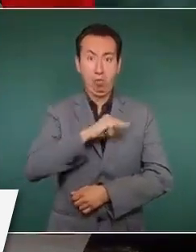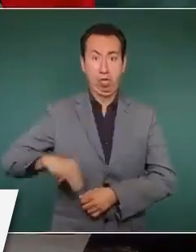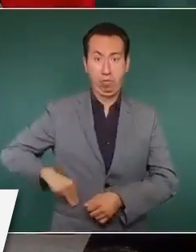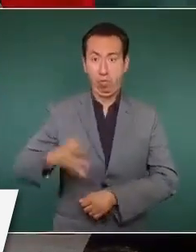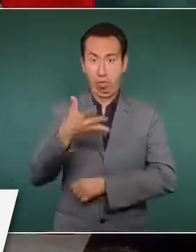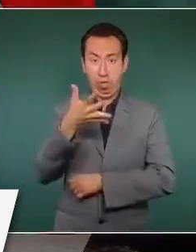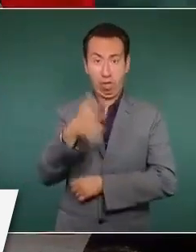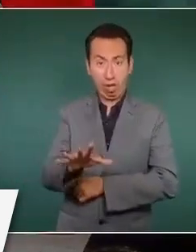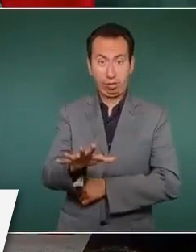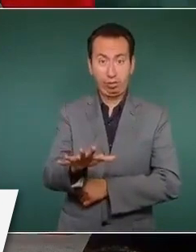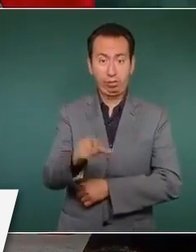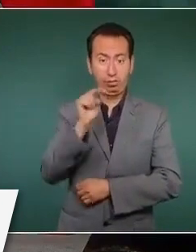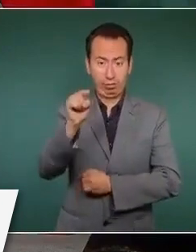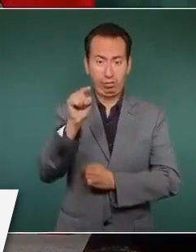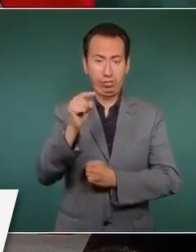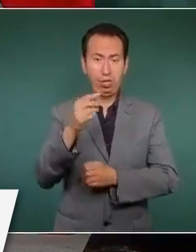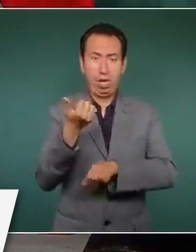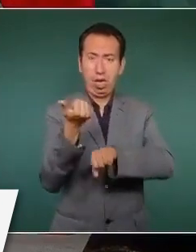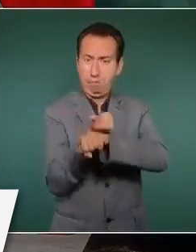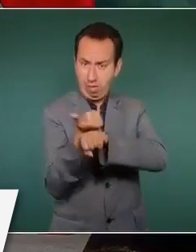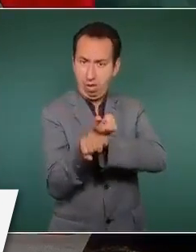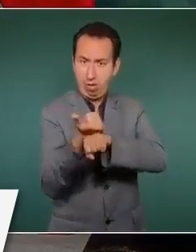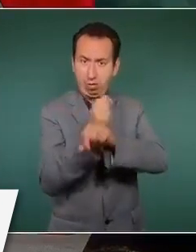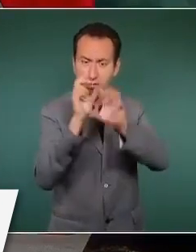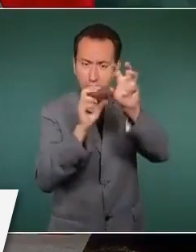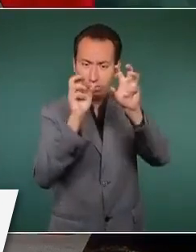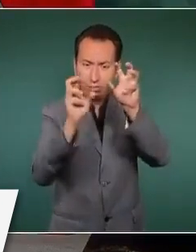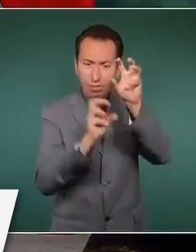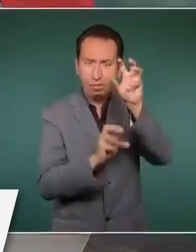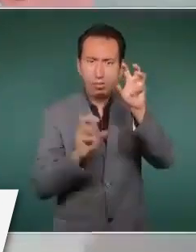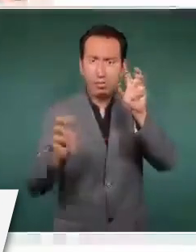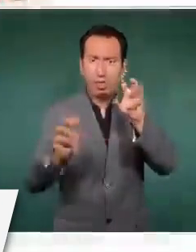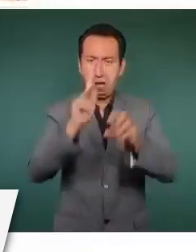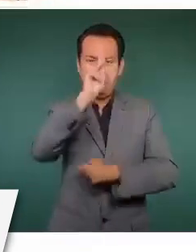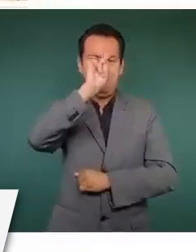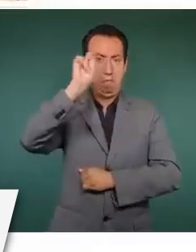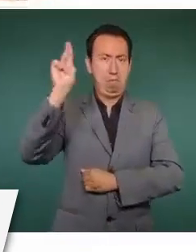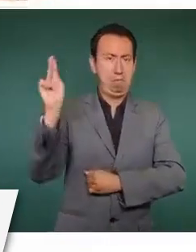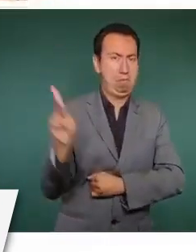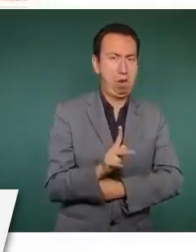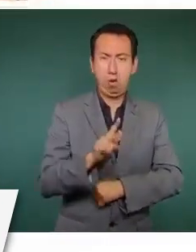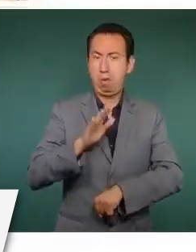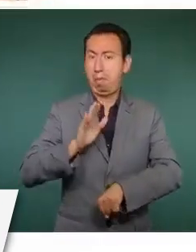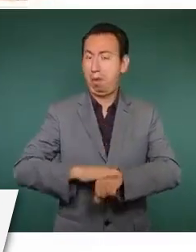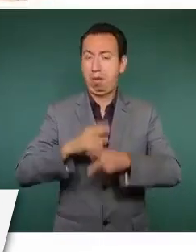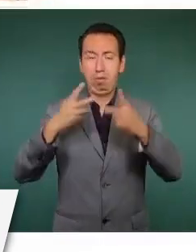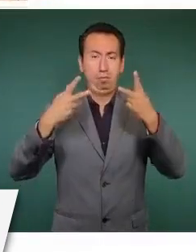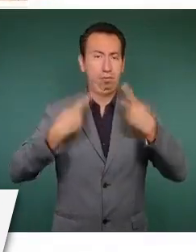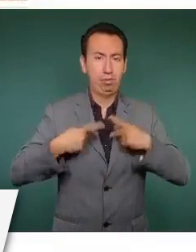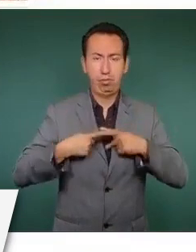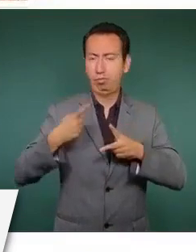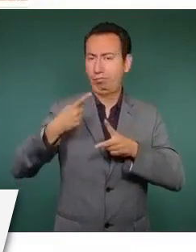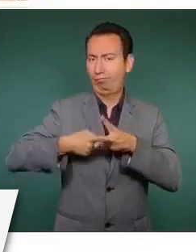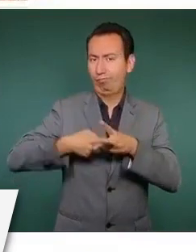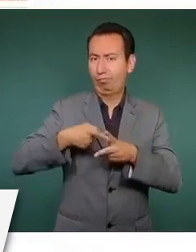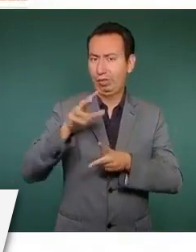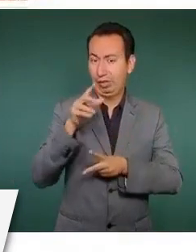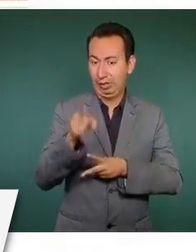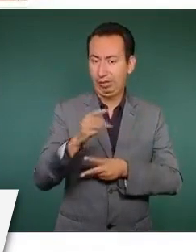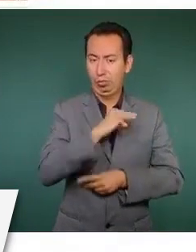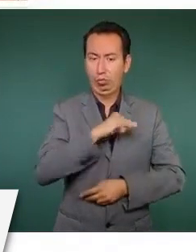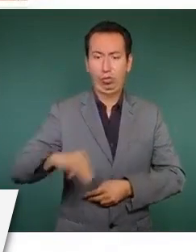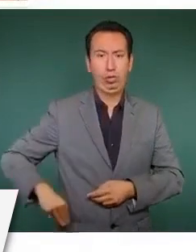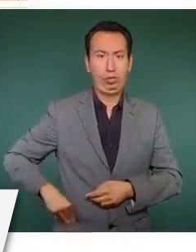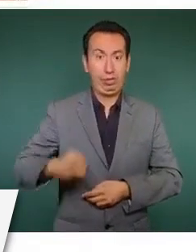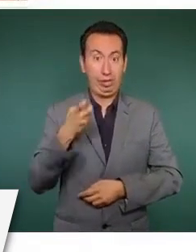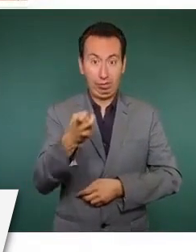en los círculos amarillos, los 10 que tienen la mayor cantidad de población. Y